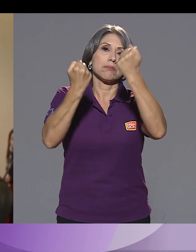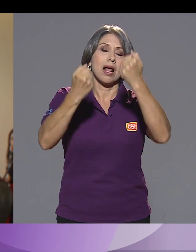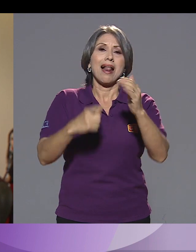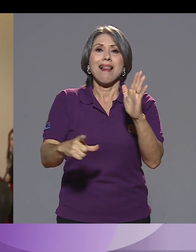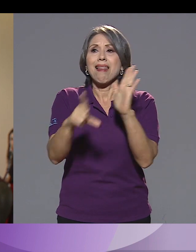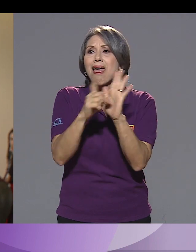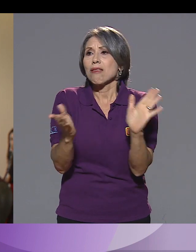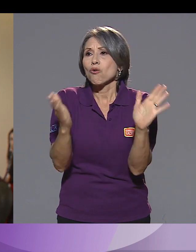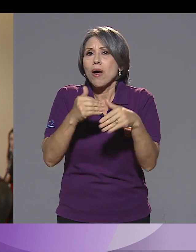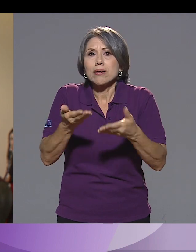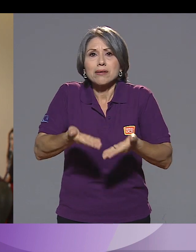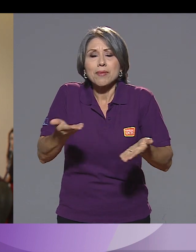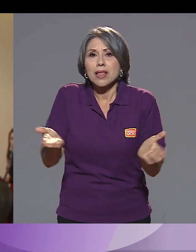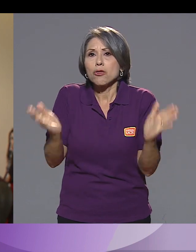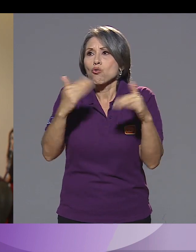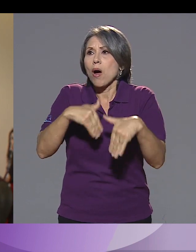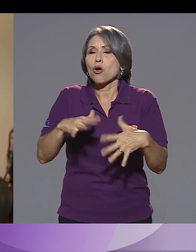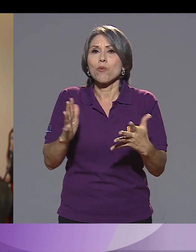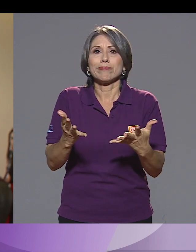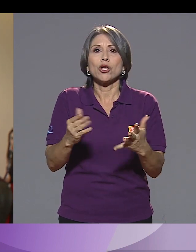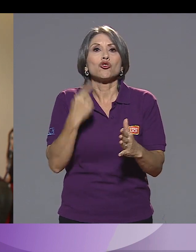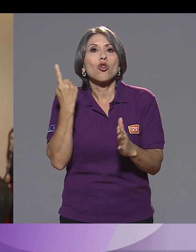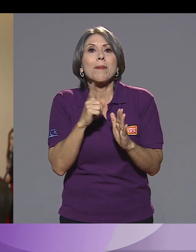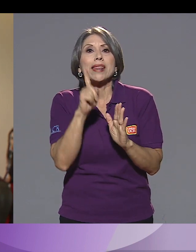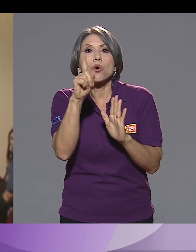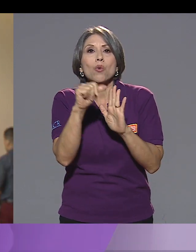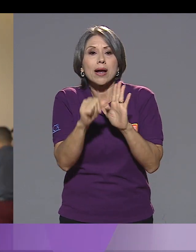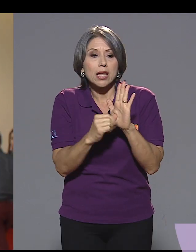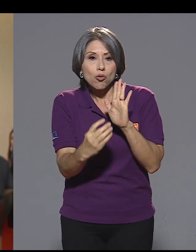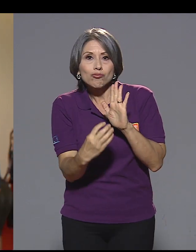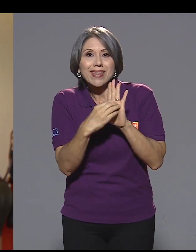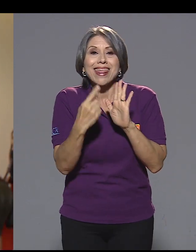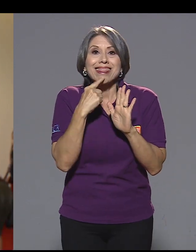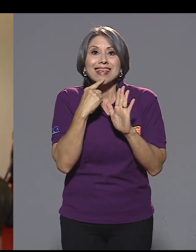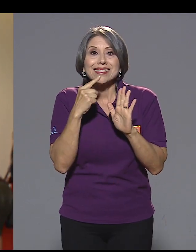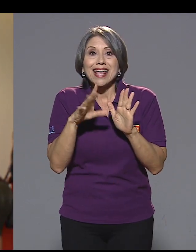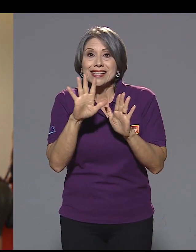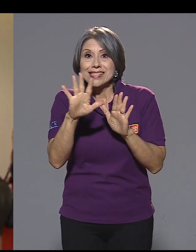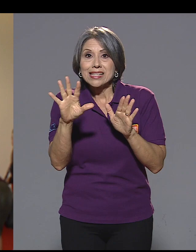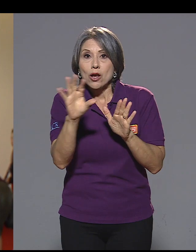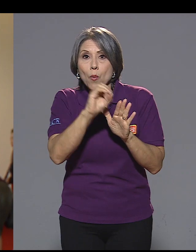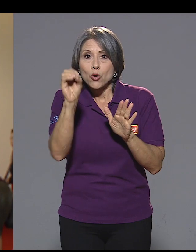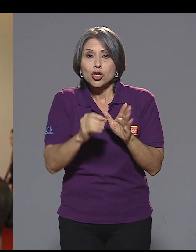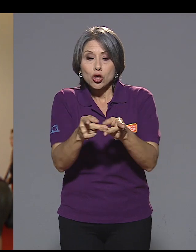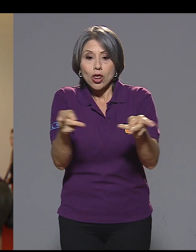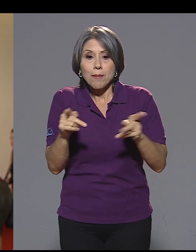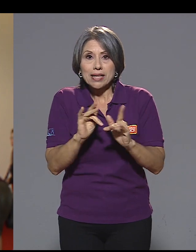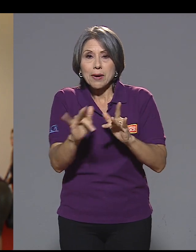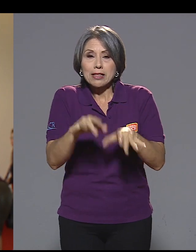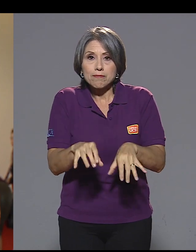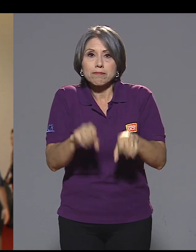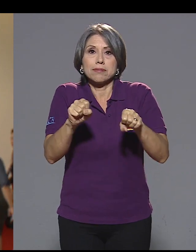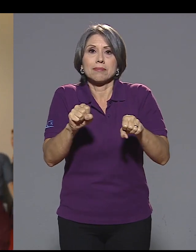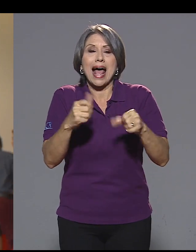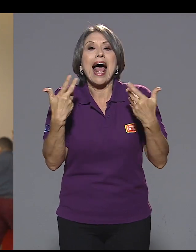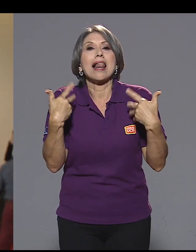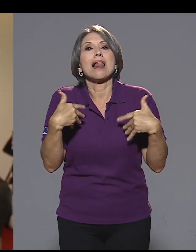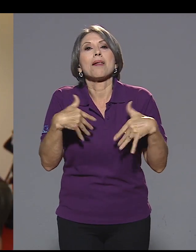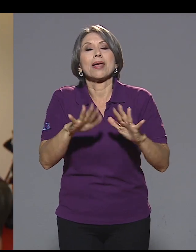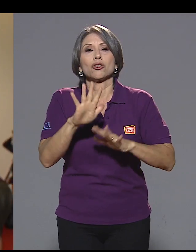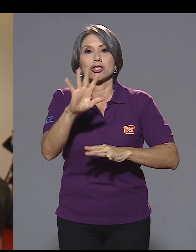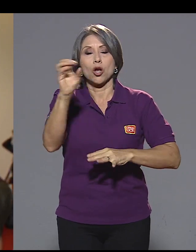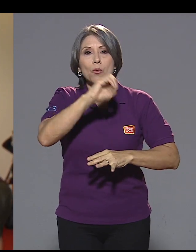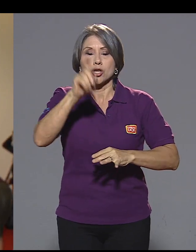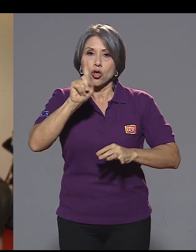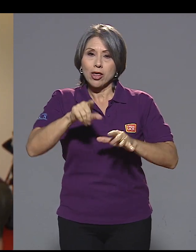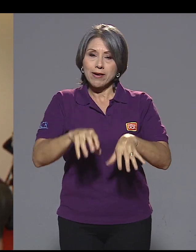tiene herramientas, no tiene instrumentos, es un artículo único que dice que se reserven 5% de plazas vacantes, al menos el 5% de plazas